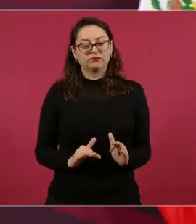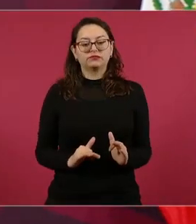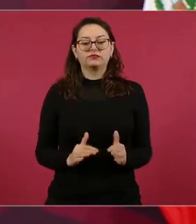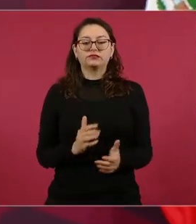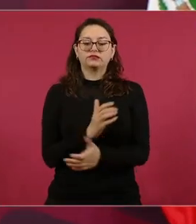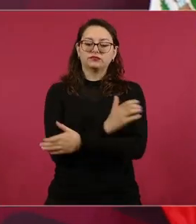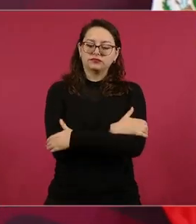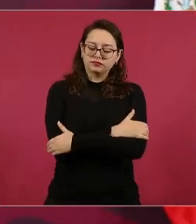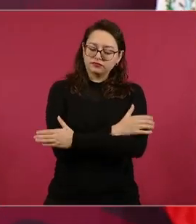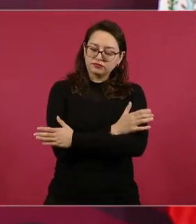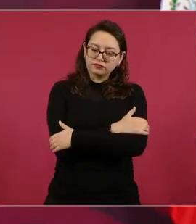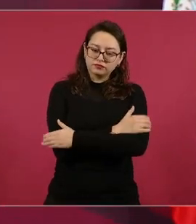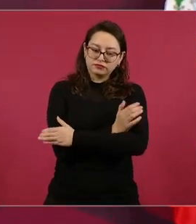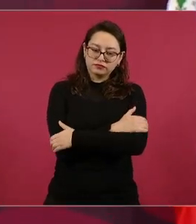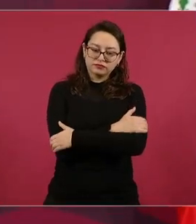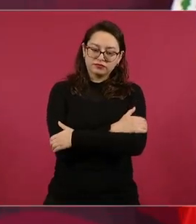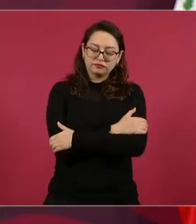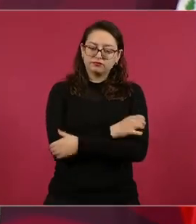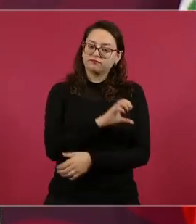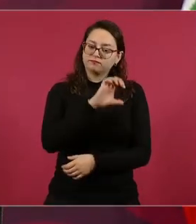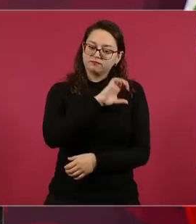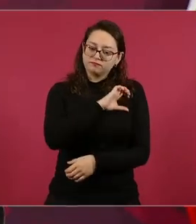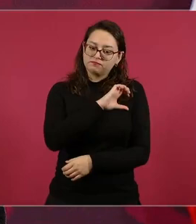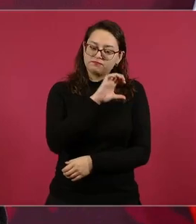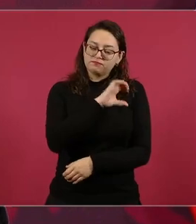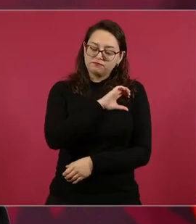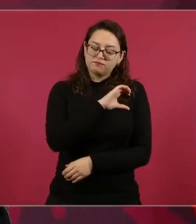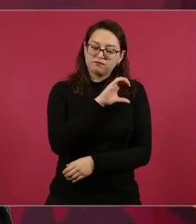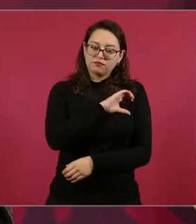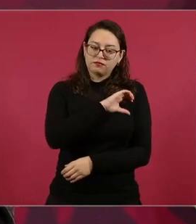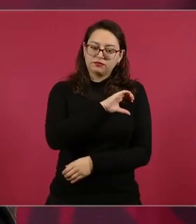nuestro abrazo cariñoso.